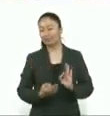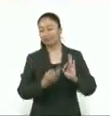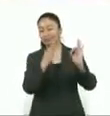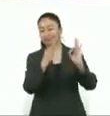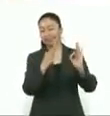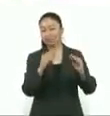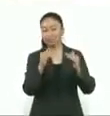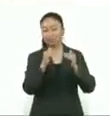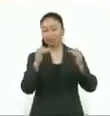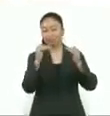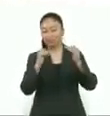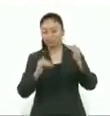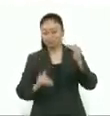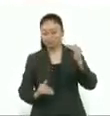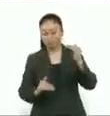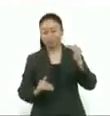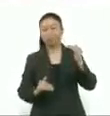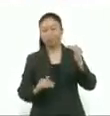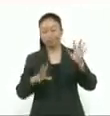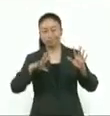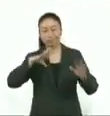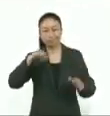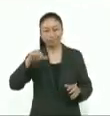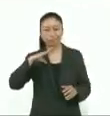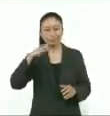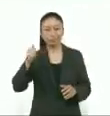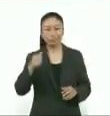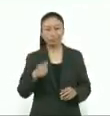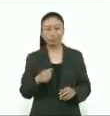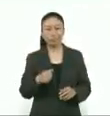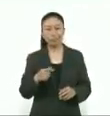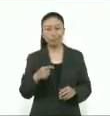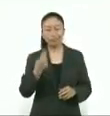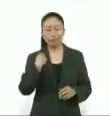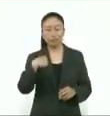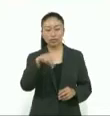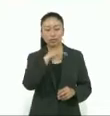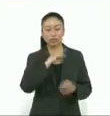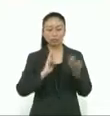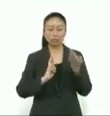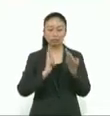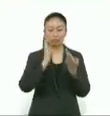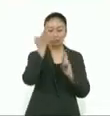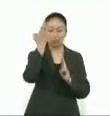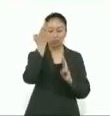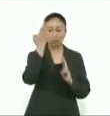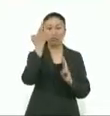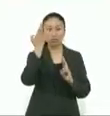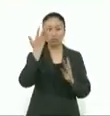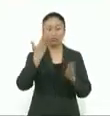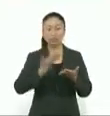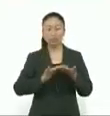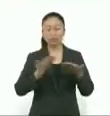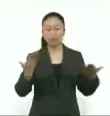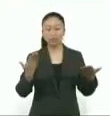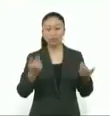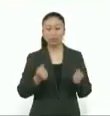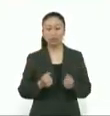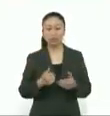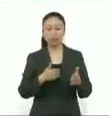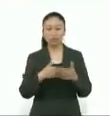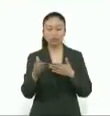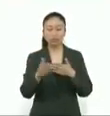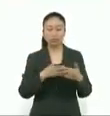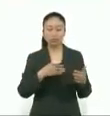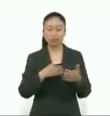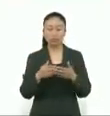la desigualdad, nos convertimos en un movimiento que es revolución, en un movimiento que está más vivo